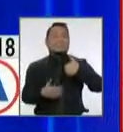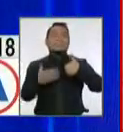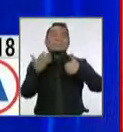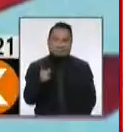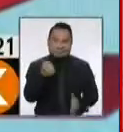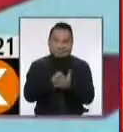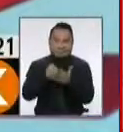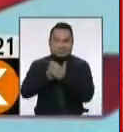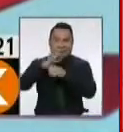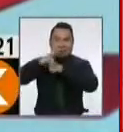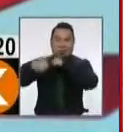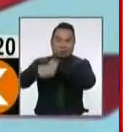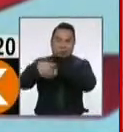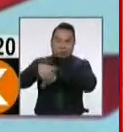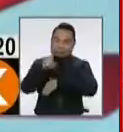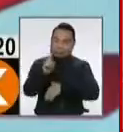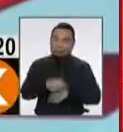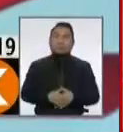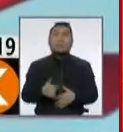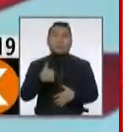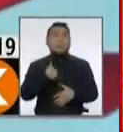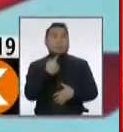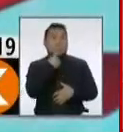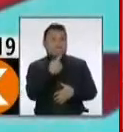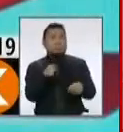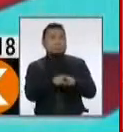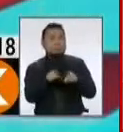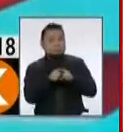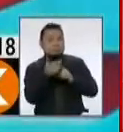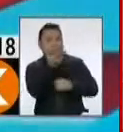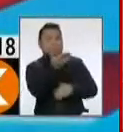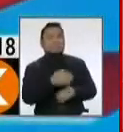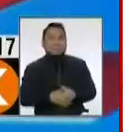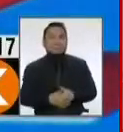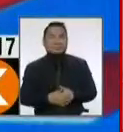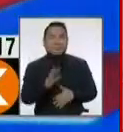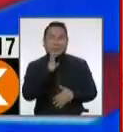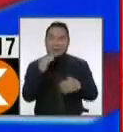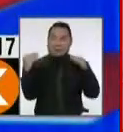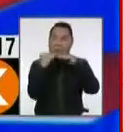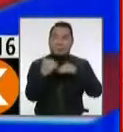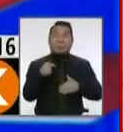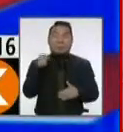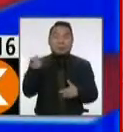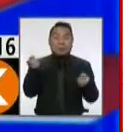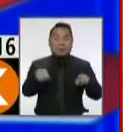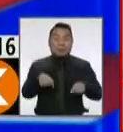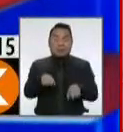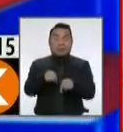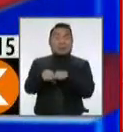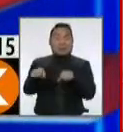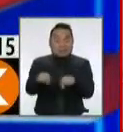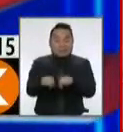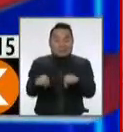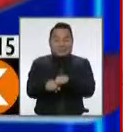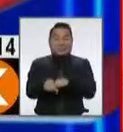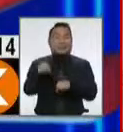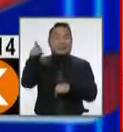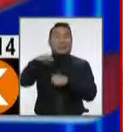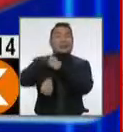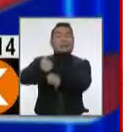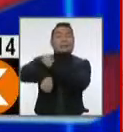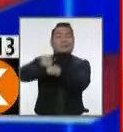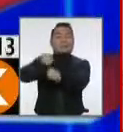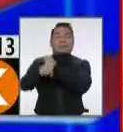caso Reyardo en la elección municipal. En este escenario de 18 candidatos, y ya que has visto este primer debate y su mecánica y cómo